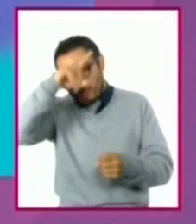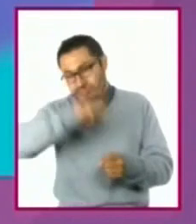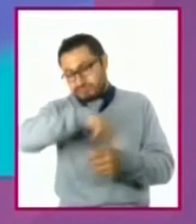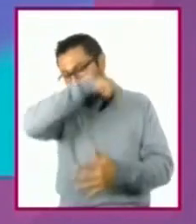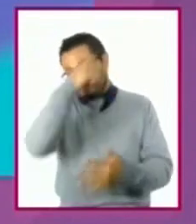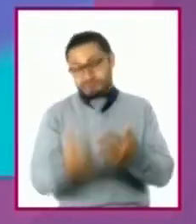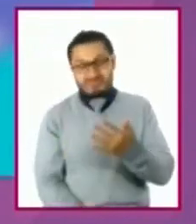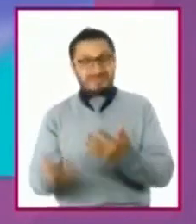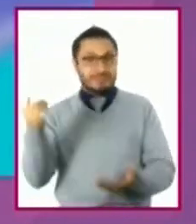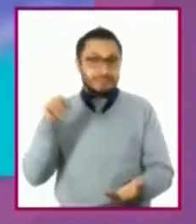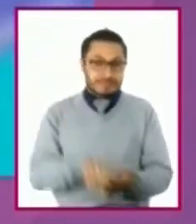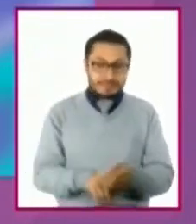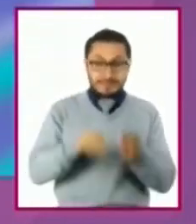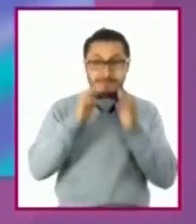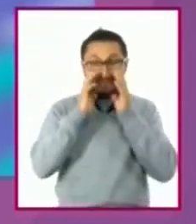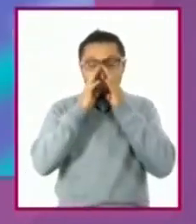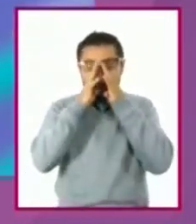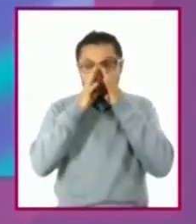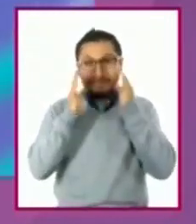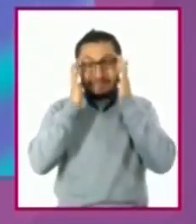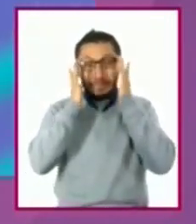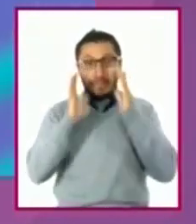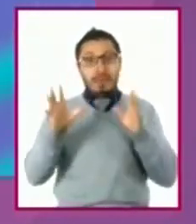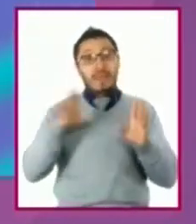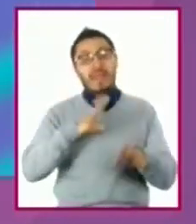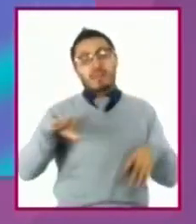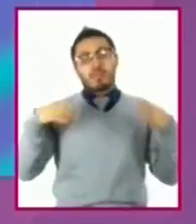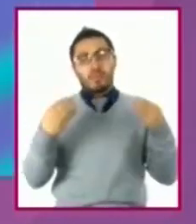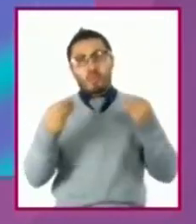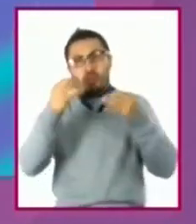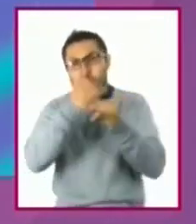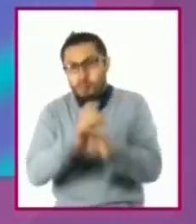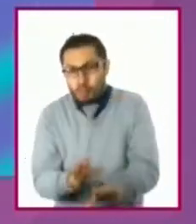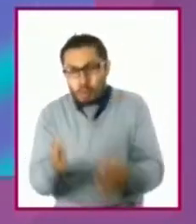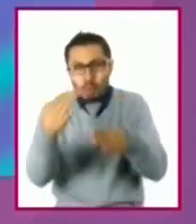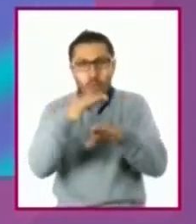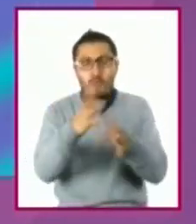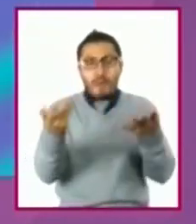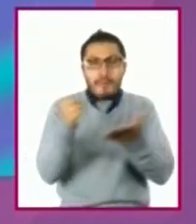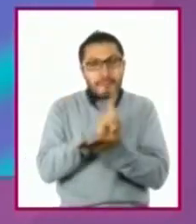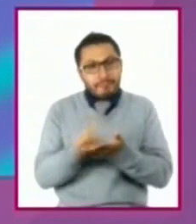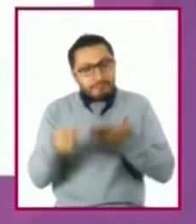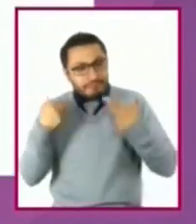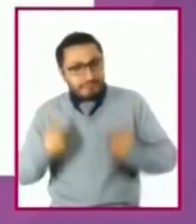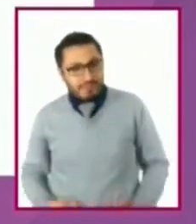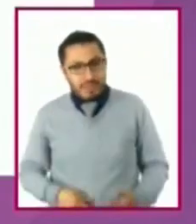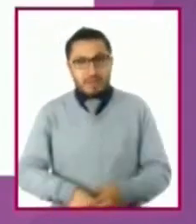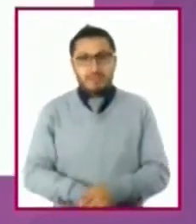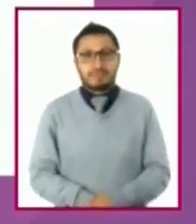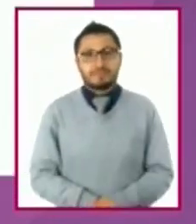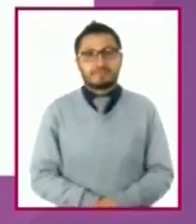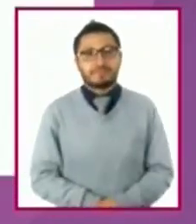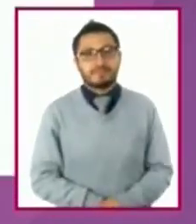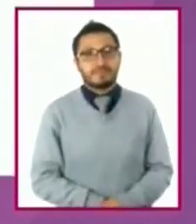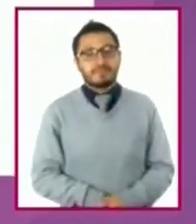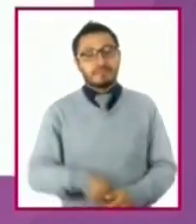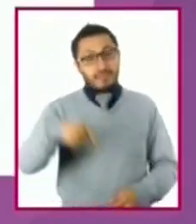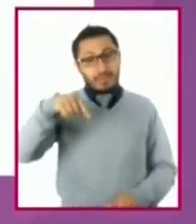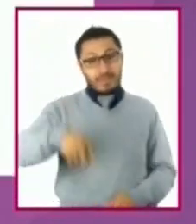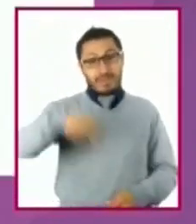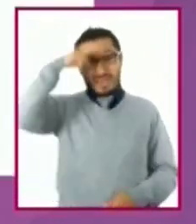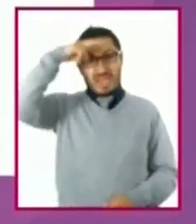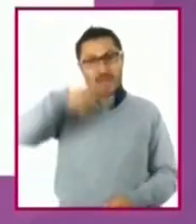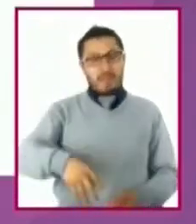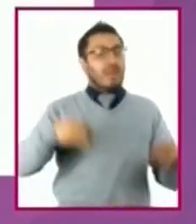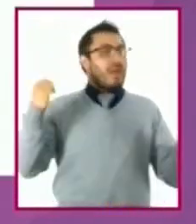que impregnan todo el orbe con esta doctrina de los derechos humanos. El pueblo de México también ha